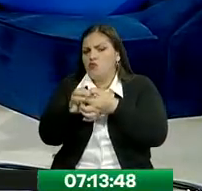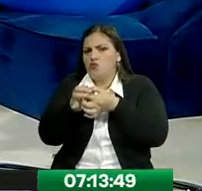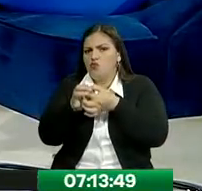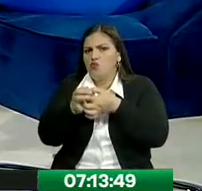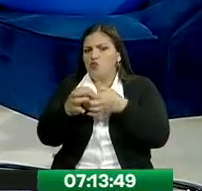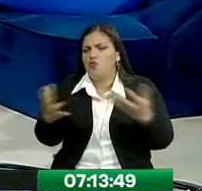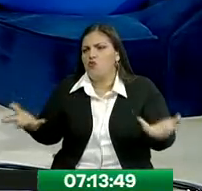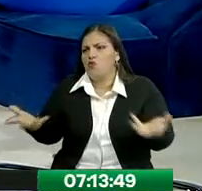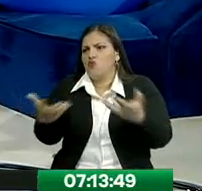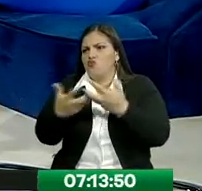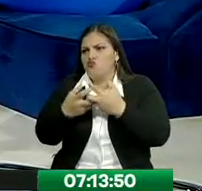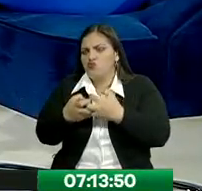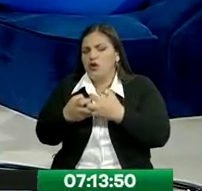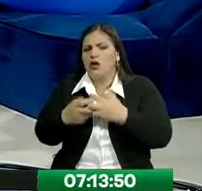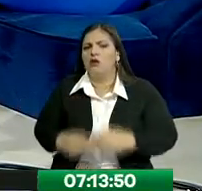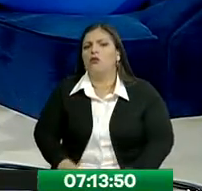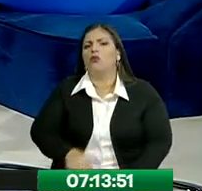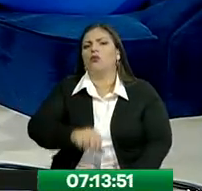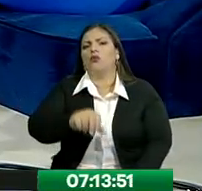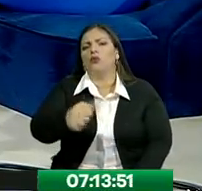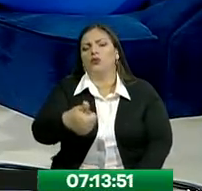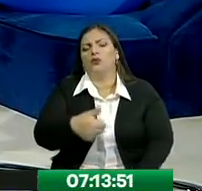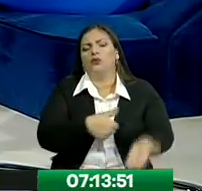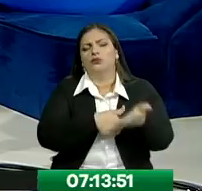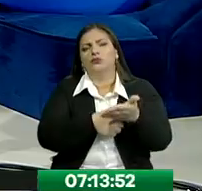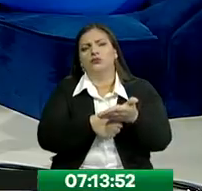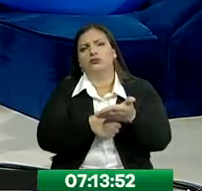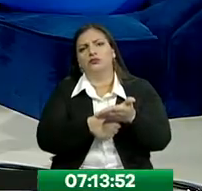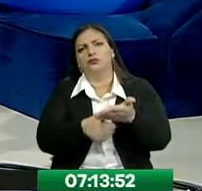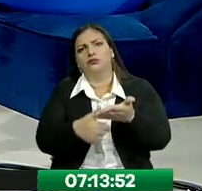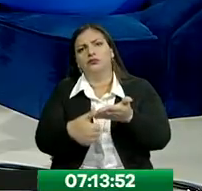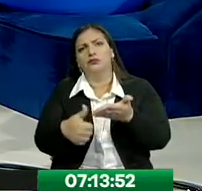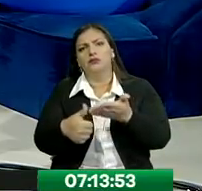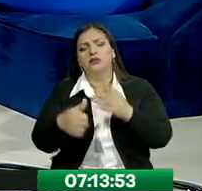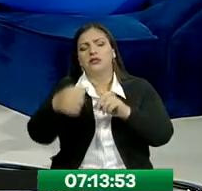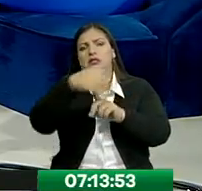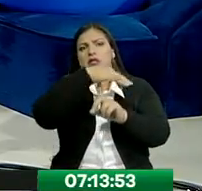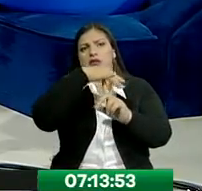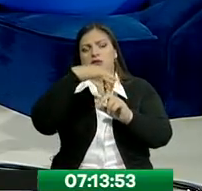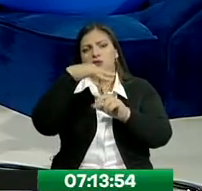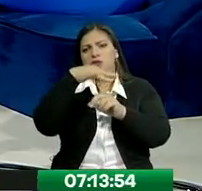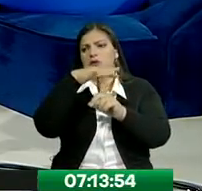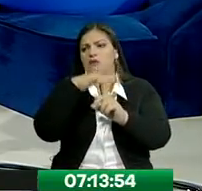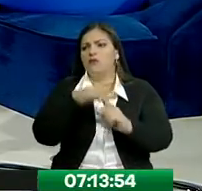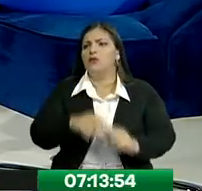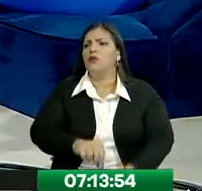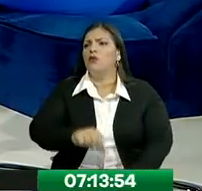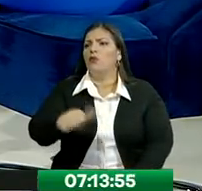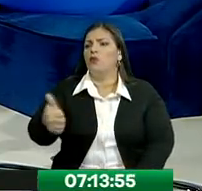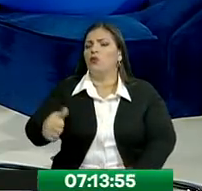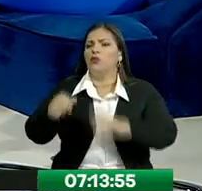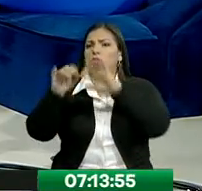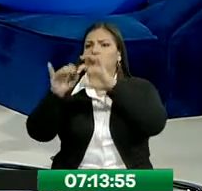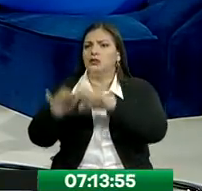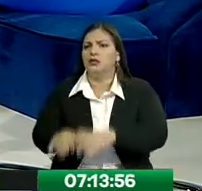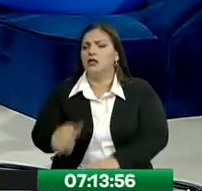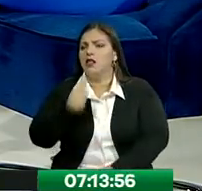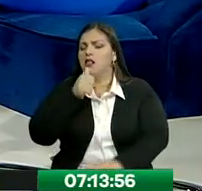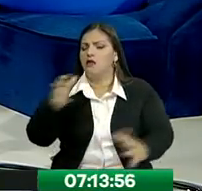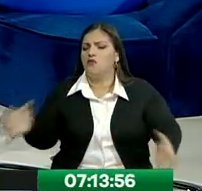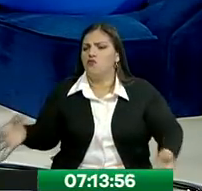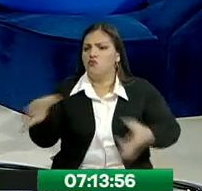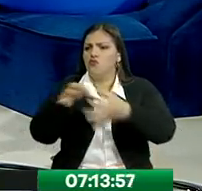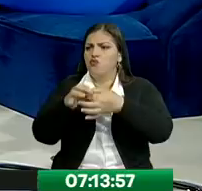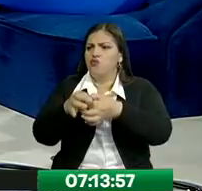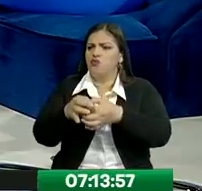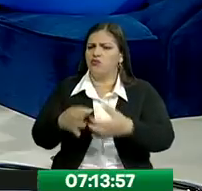las dos primeras, Agricultura y Pesca, dígame una cosa, ¿cree usted que pueden complementarse